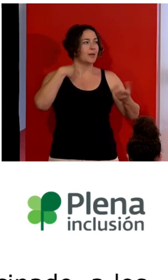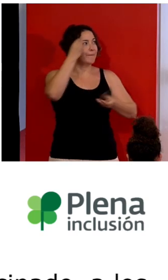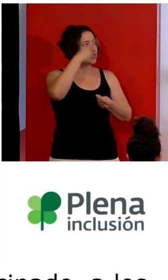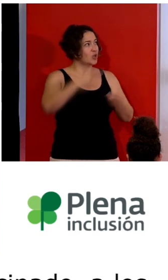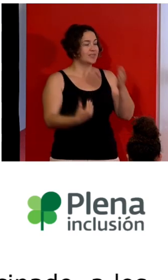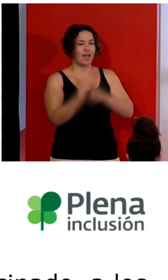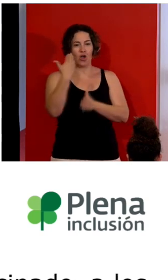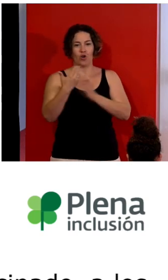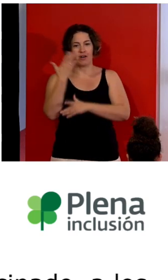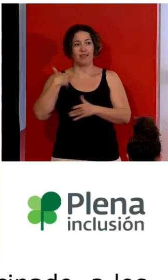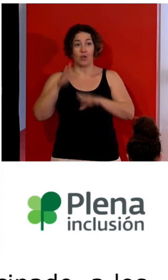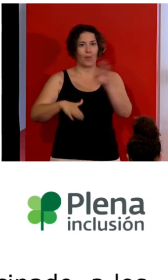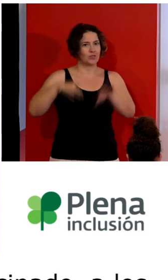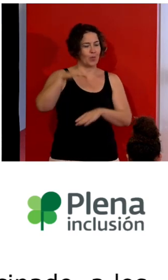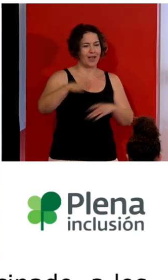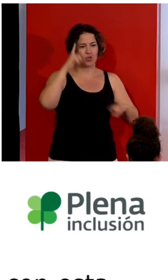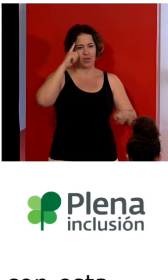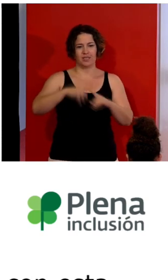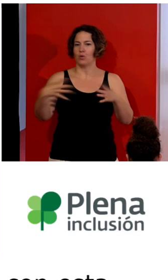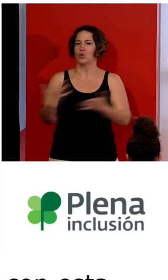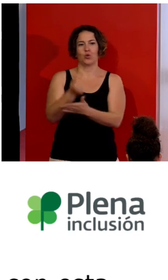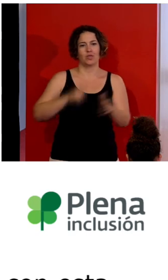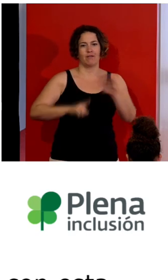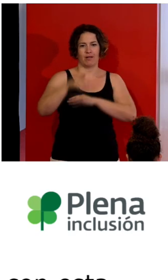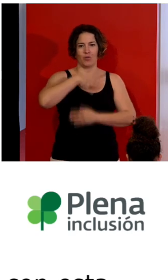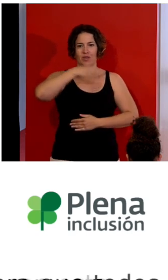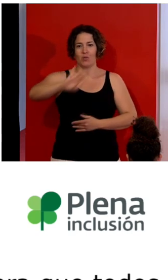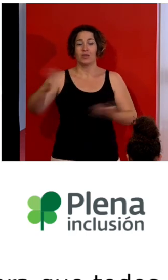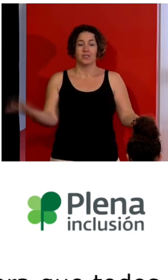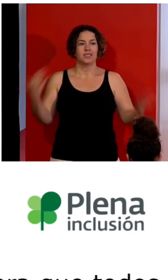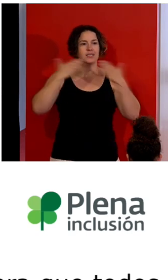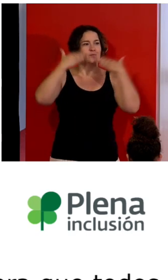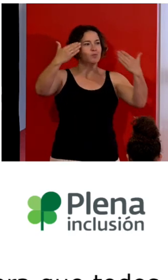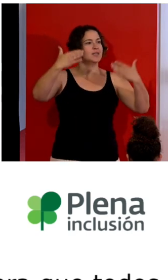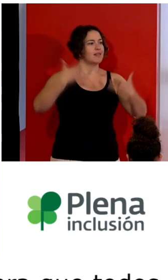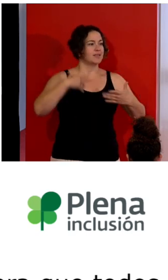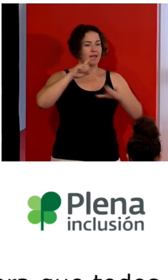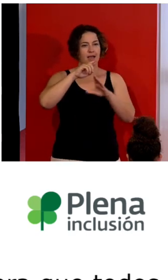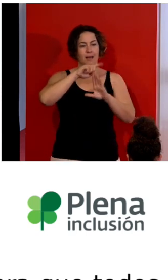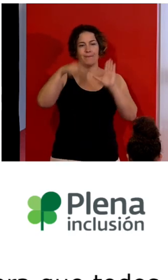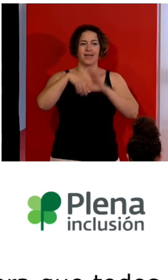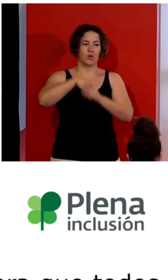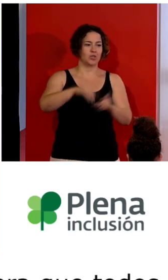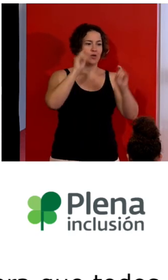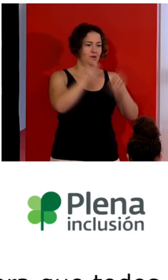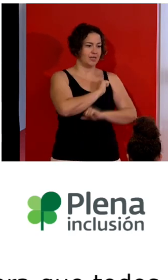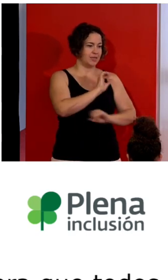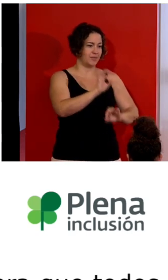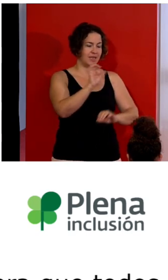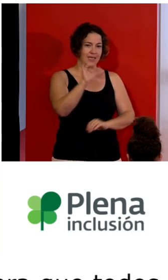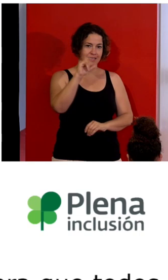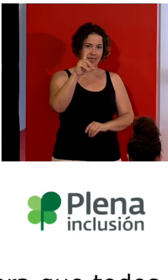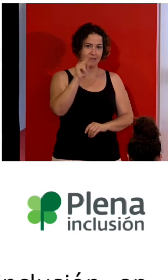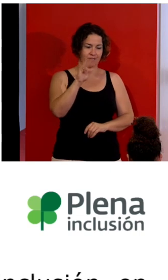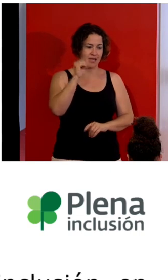esta jornada hemos dado un paso más para que todos podamos avanzar. Y gracias a Plena Inclusión, en especial a Silvia, por el esfuerzo que